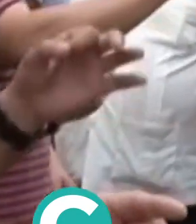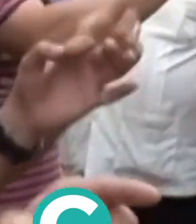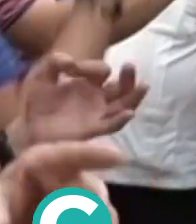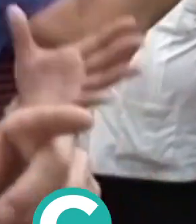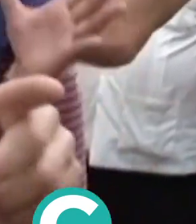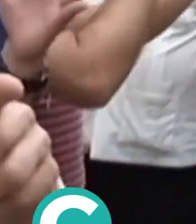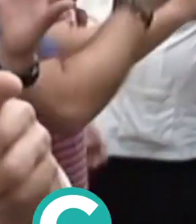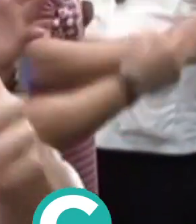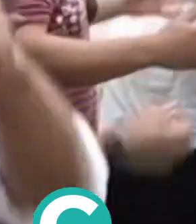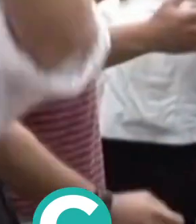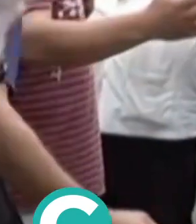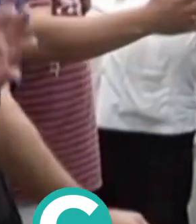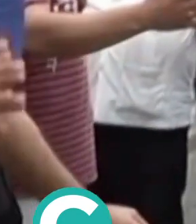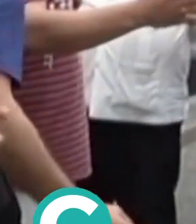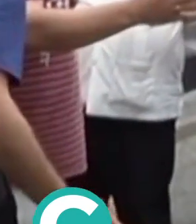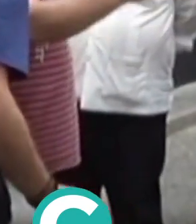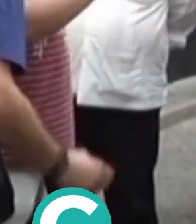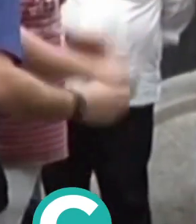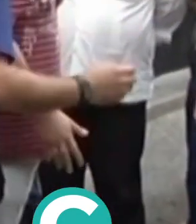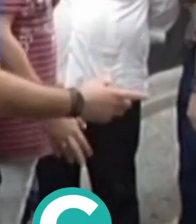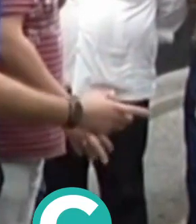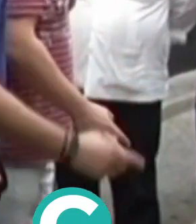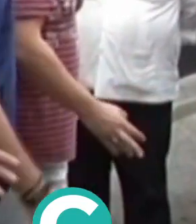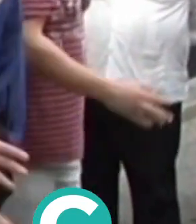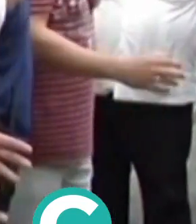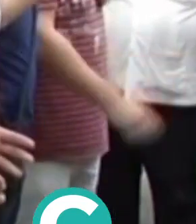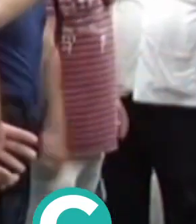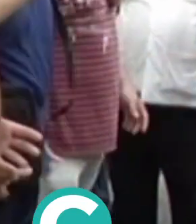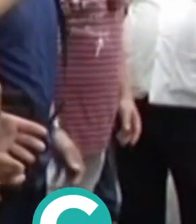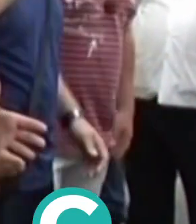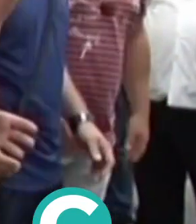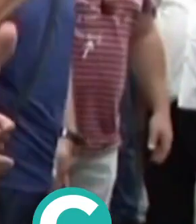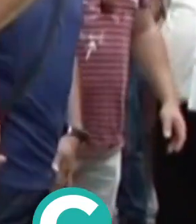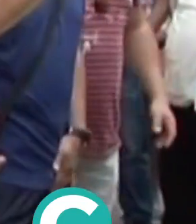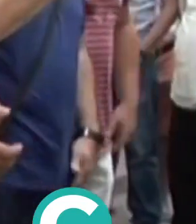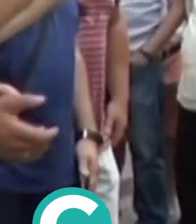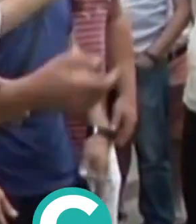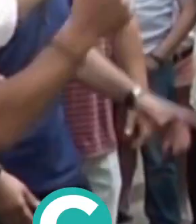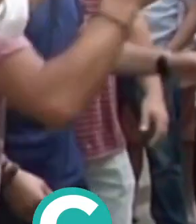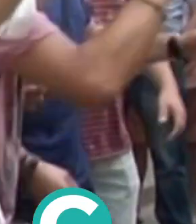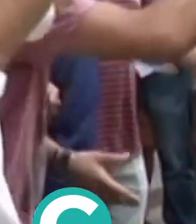Dios. En un balcón colga una escala como trapecio,